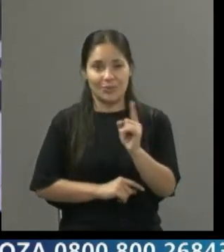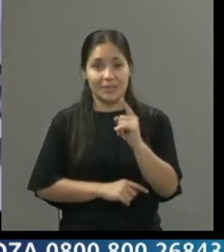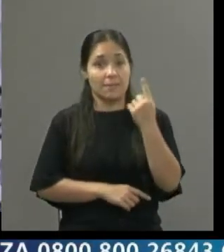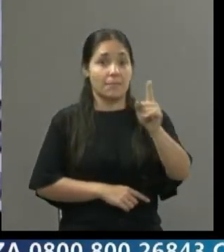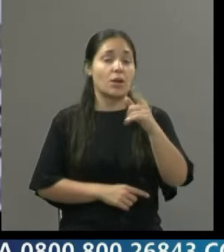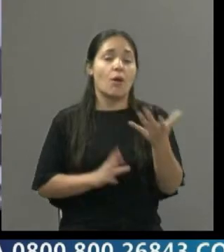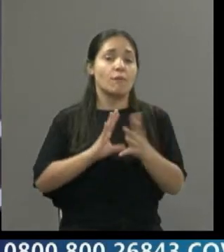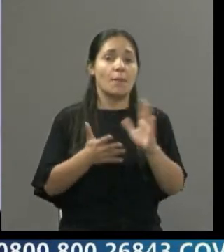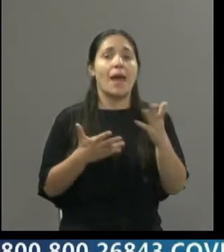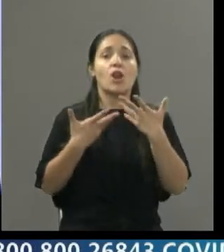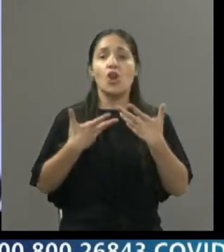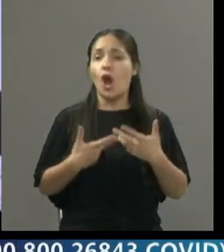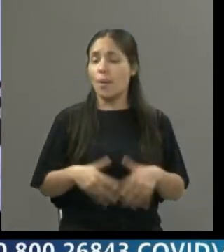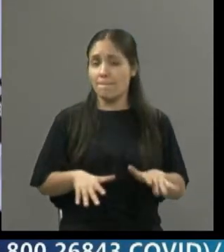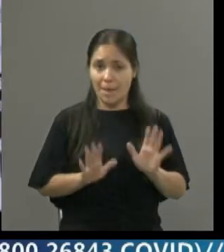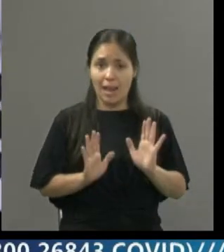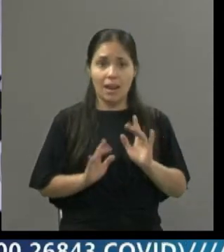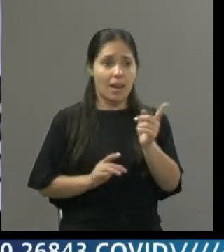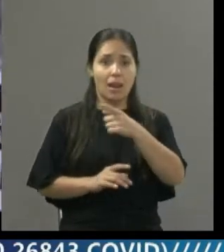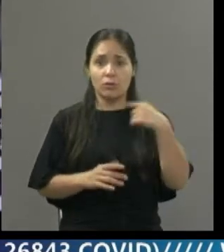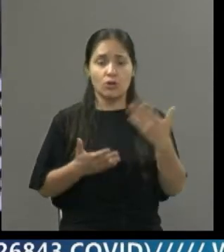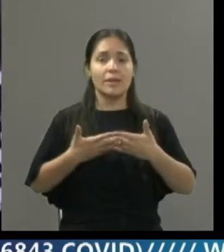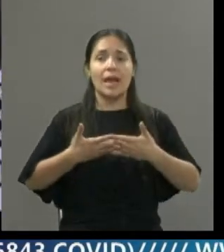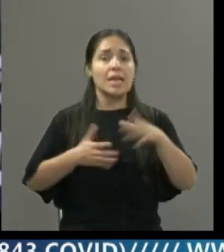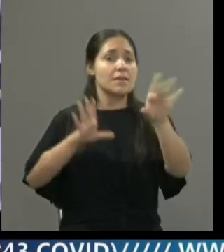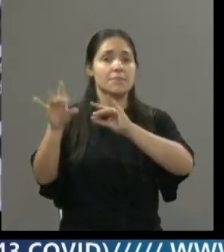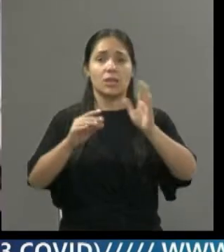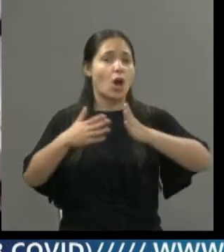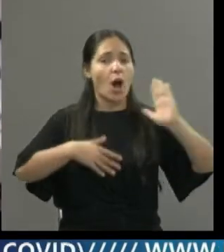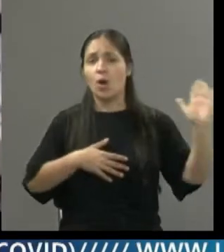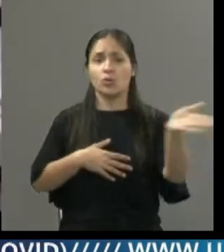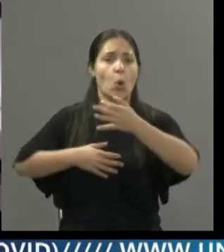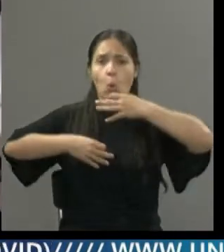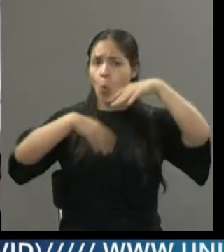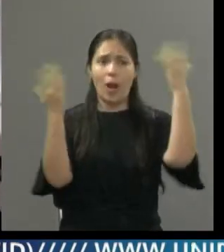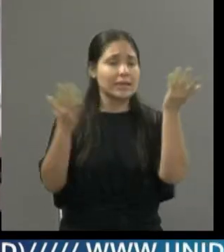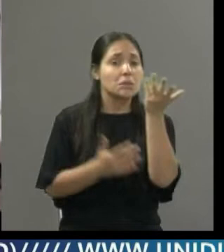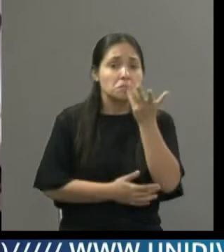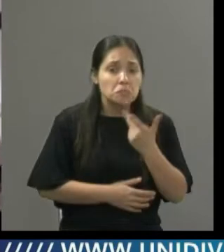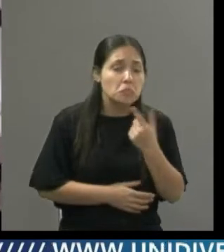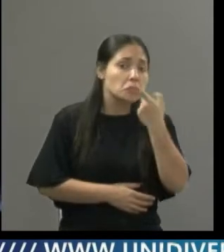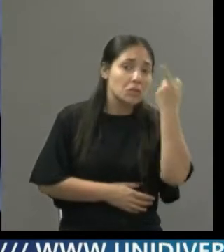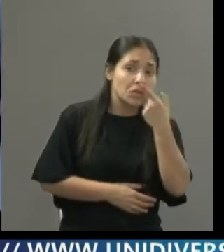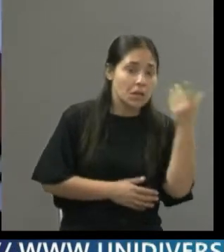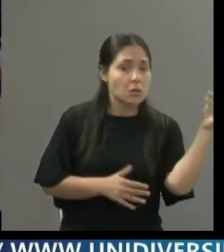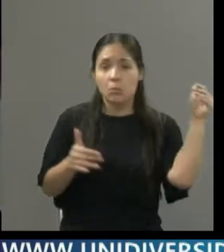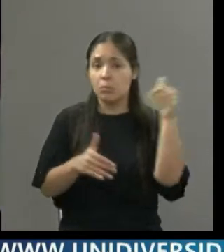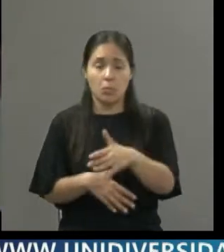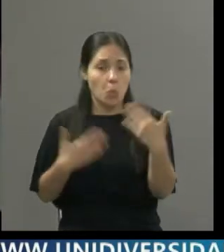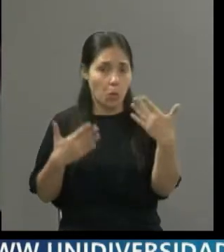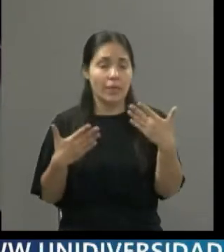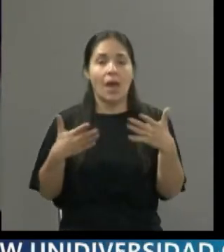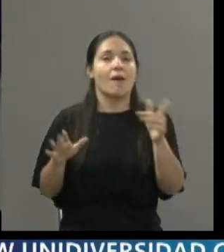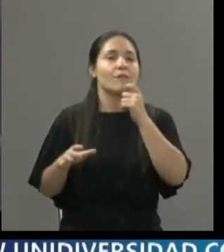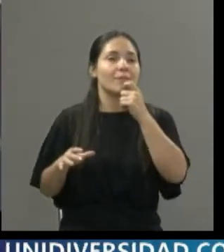contexto normal, nosotras abrimos la invitación a todo el mundo. Cualquiera que desee ir puede ir. No está la puerta cerrada